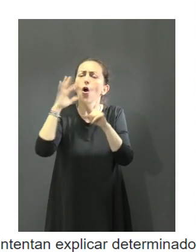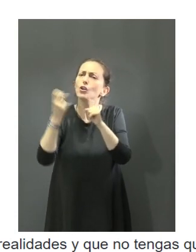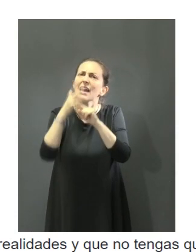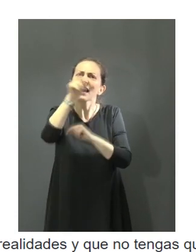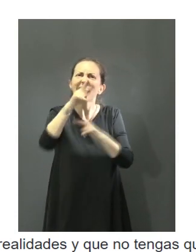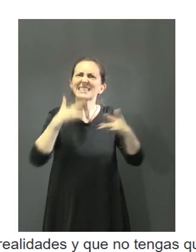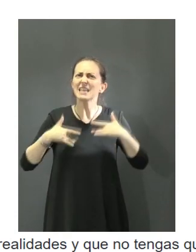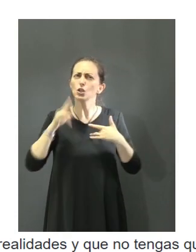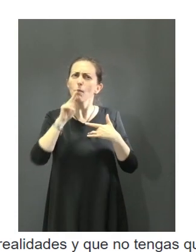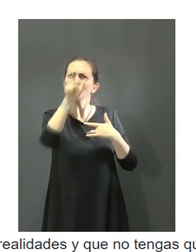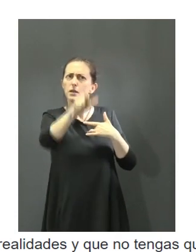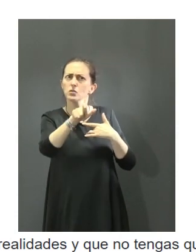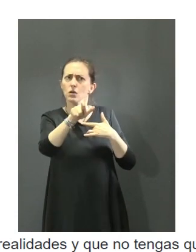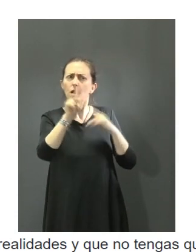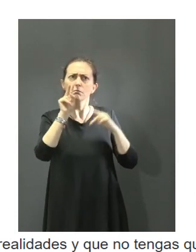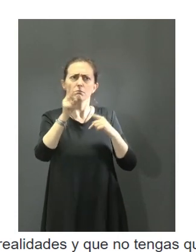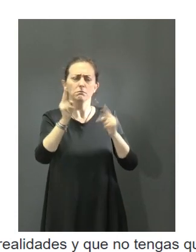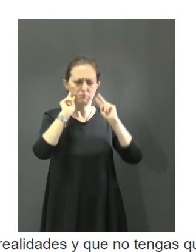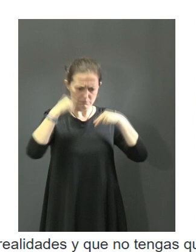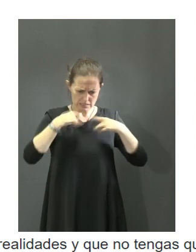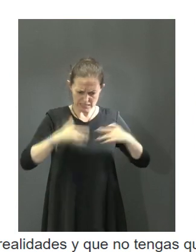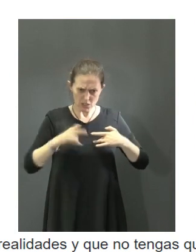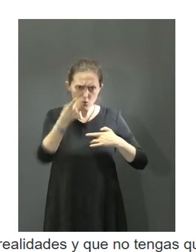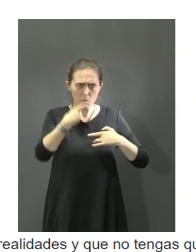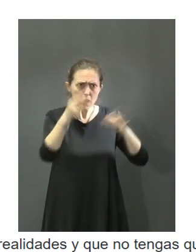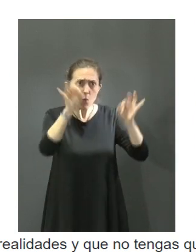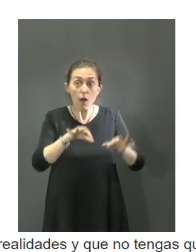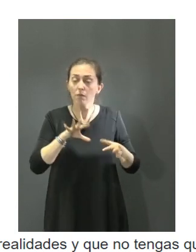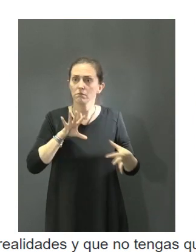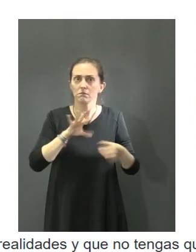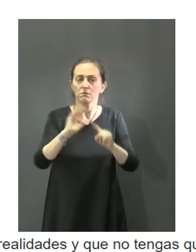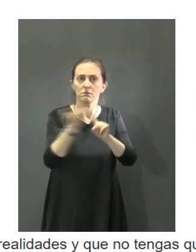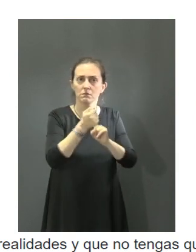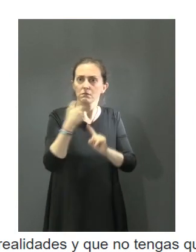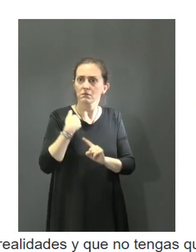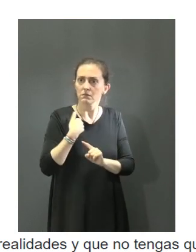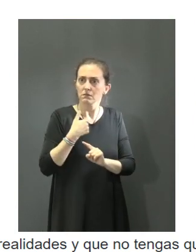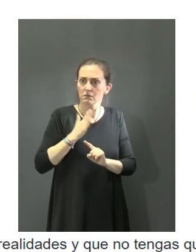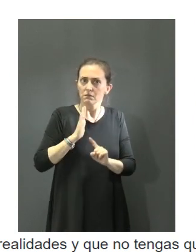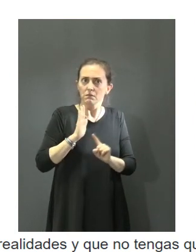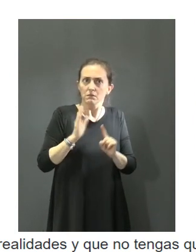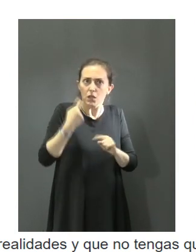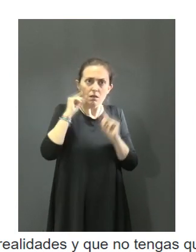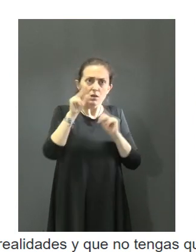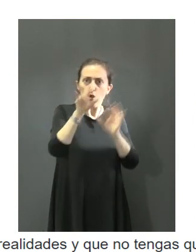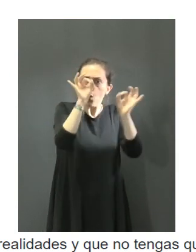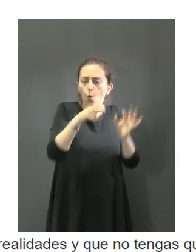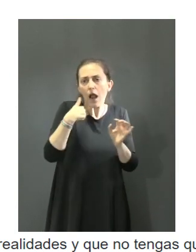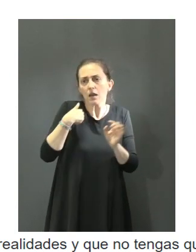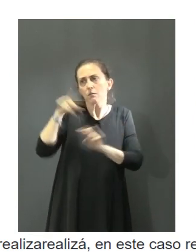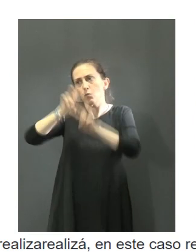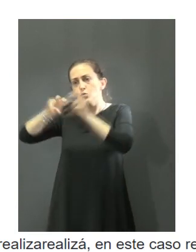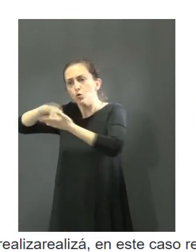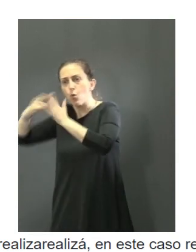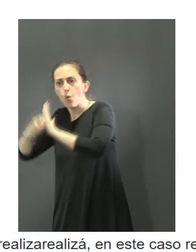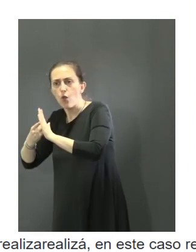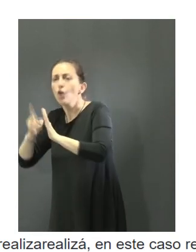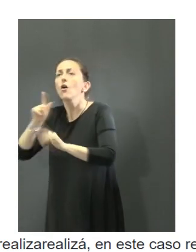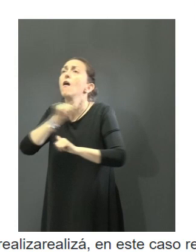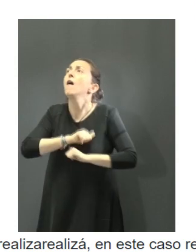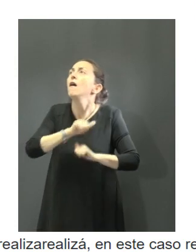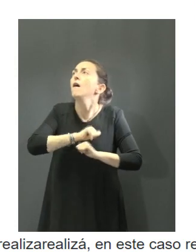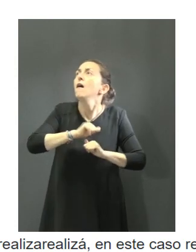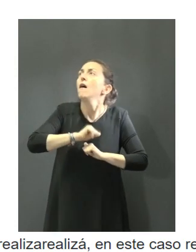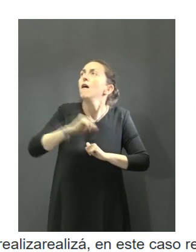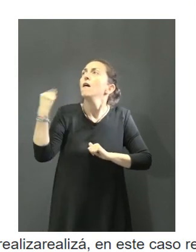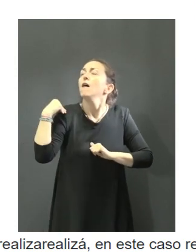detectar dónde está el problema y puedas ponerle una solución directa sin necesidad de esperar a que